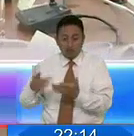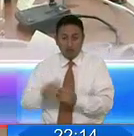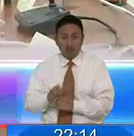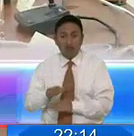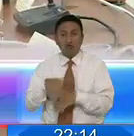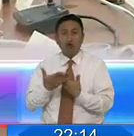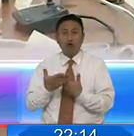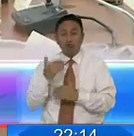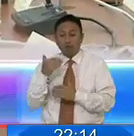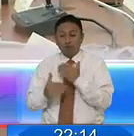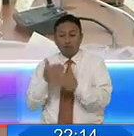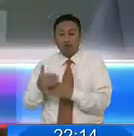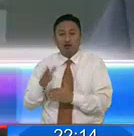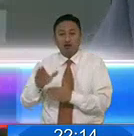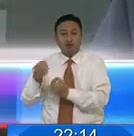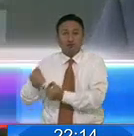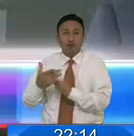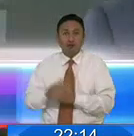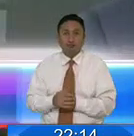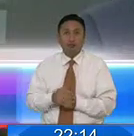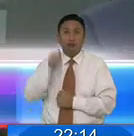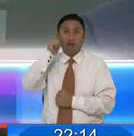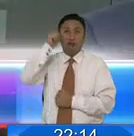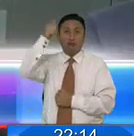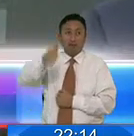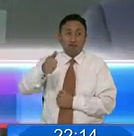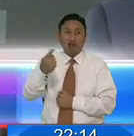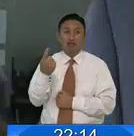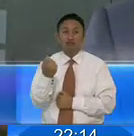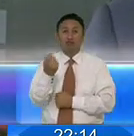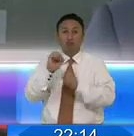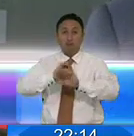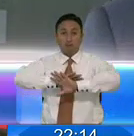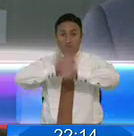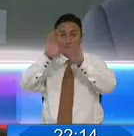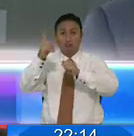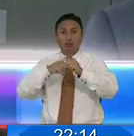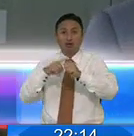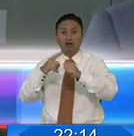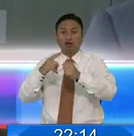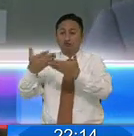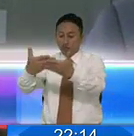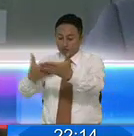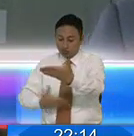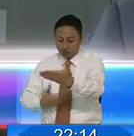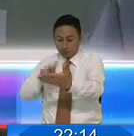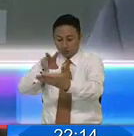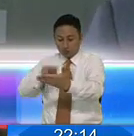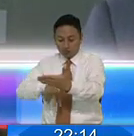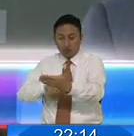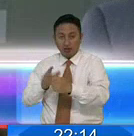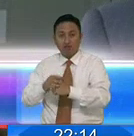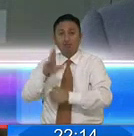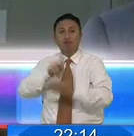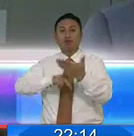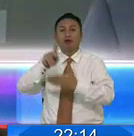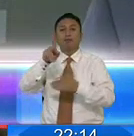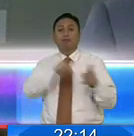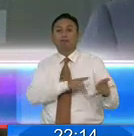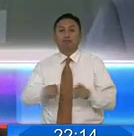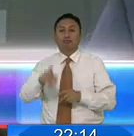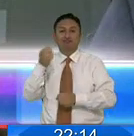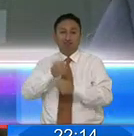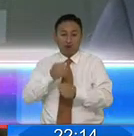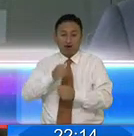desarrollando el informe mañana está convocado a las 11 de la mañana para buscar conocimiento oficialmente de aprobar el plan de trabajo aprobar el cronograma